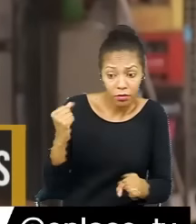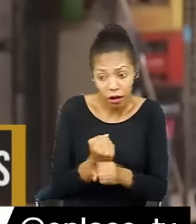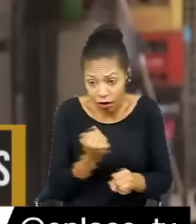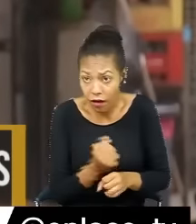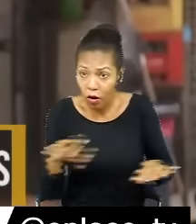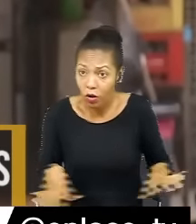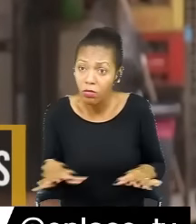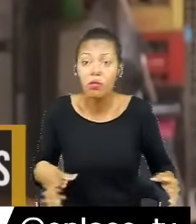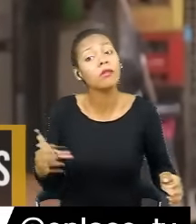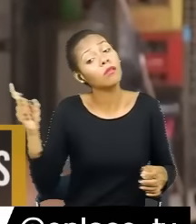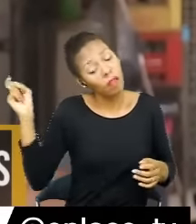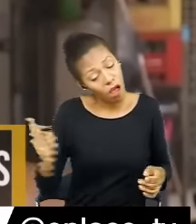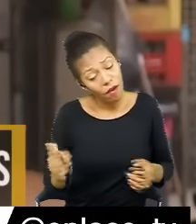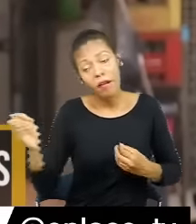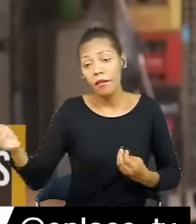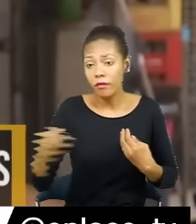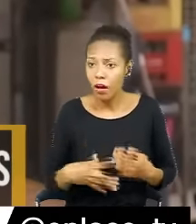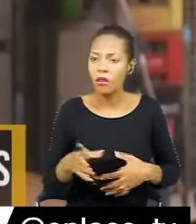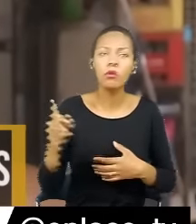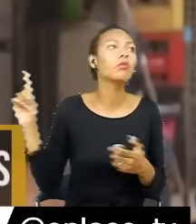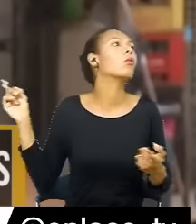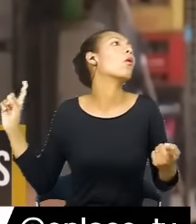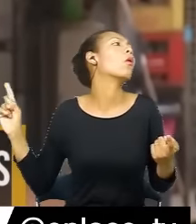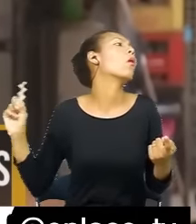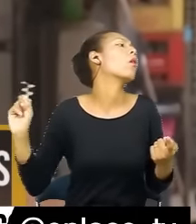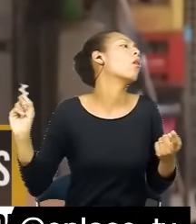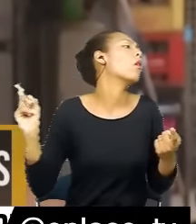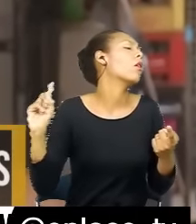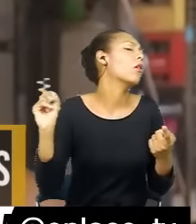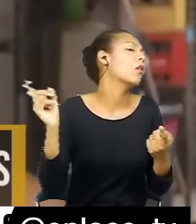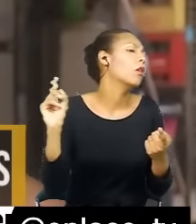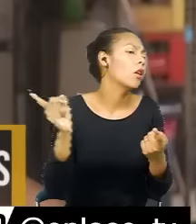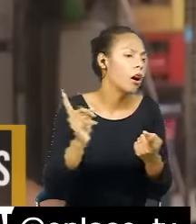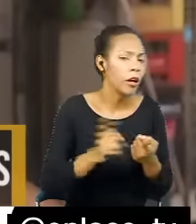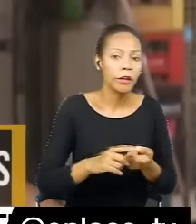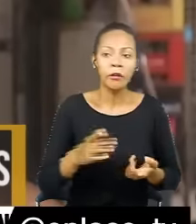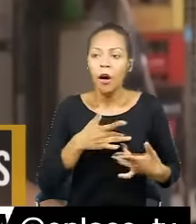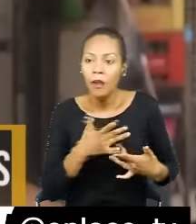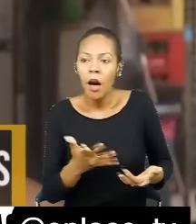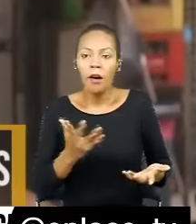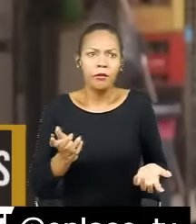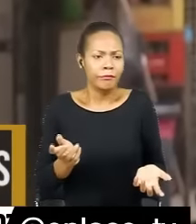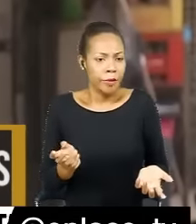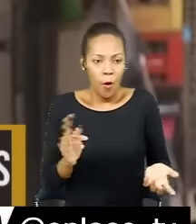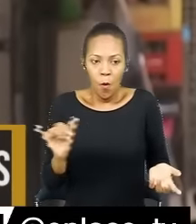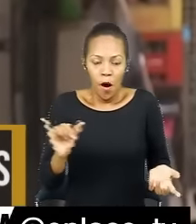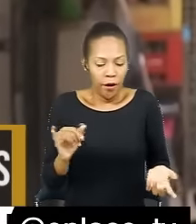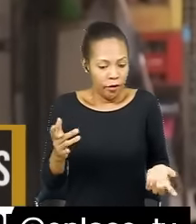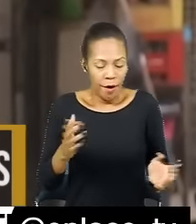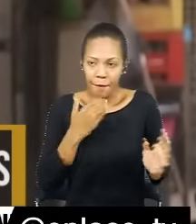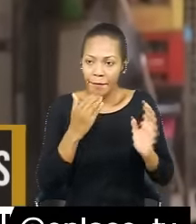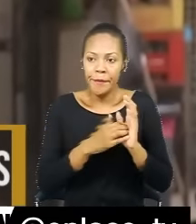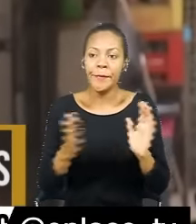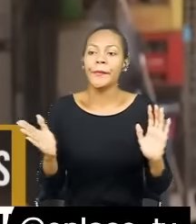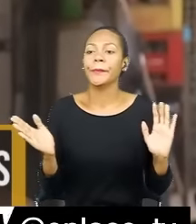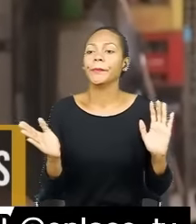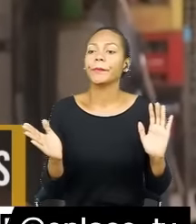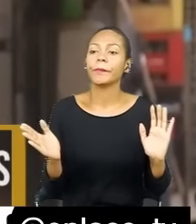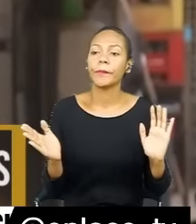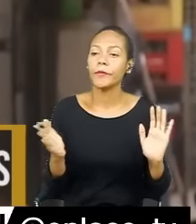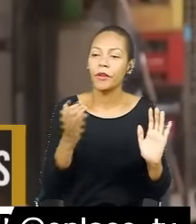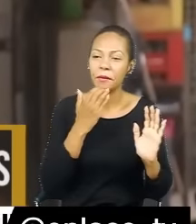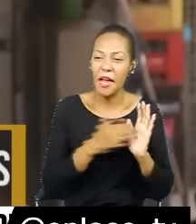nos lo merecemos. Sí, ya después de tantos años que hemos entregado nuestra vida, porque nuestra salud, mire, si ustedes les contara